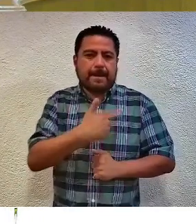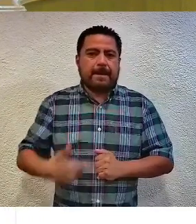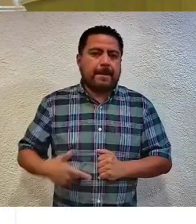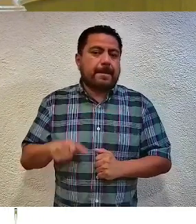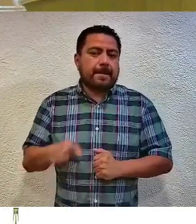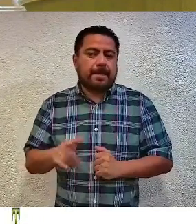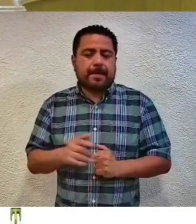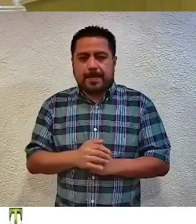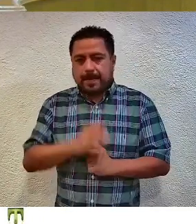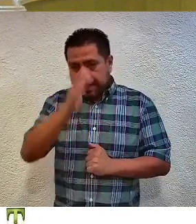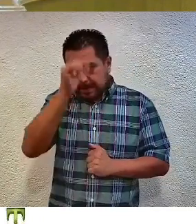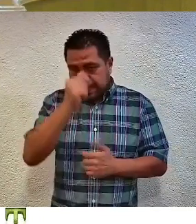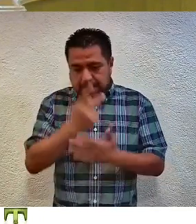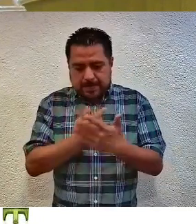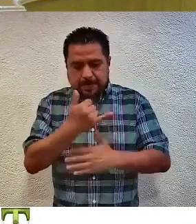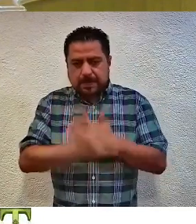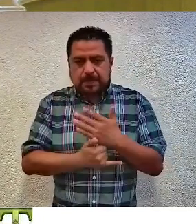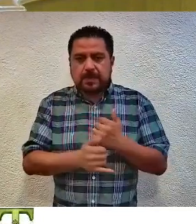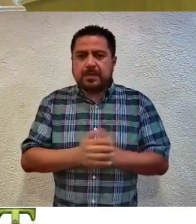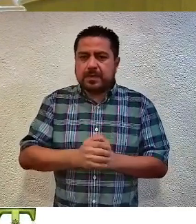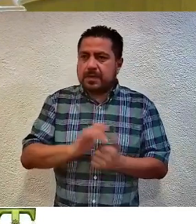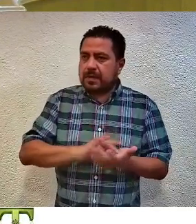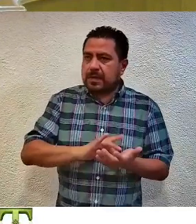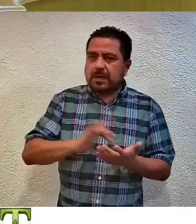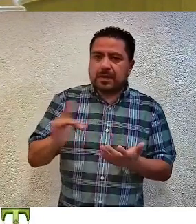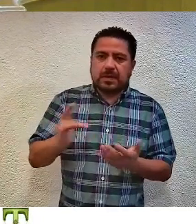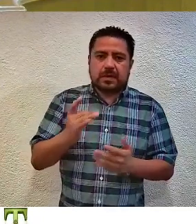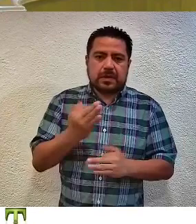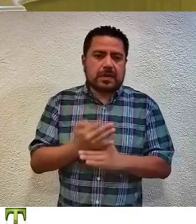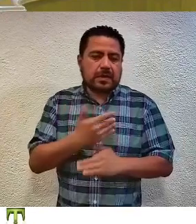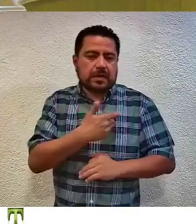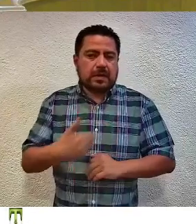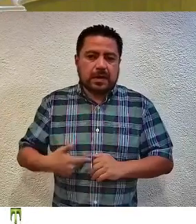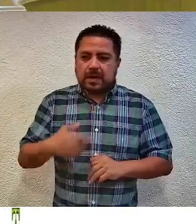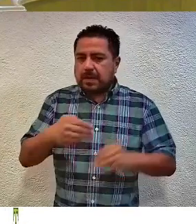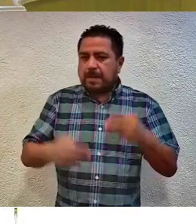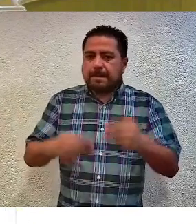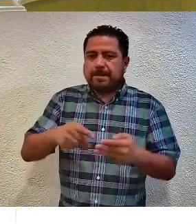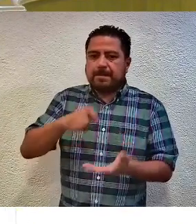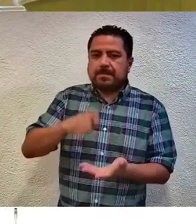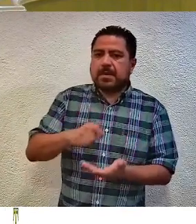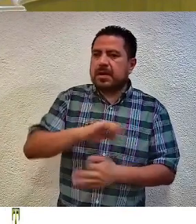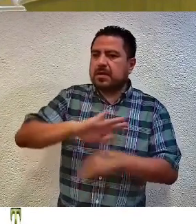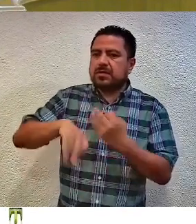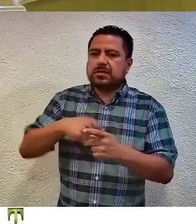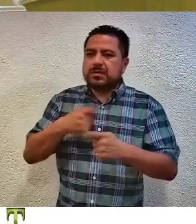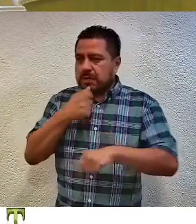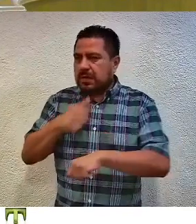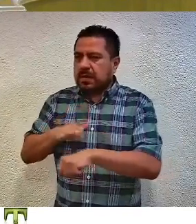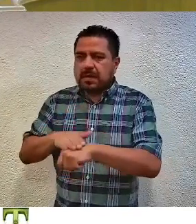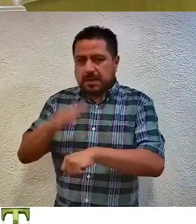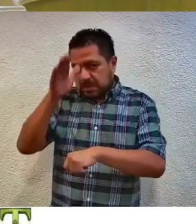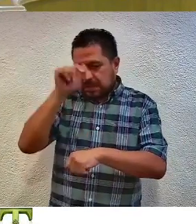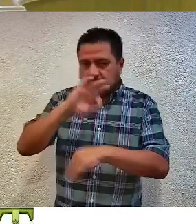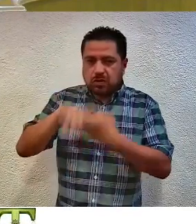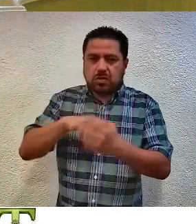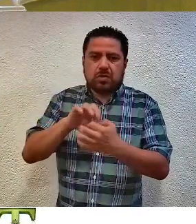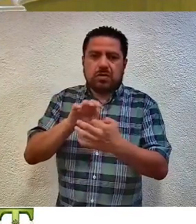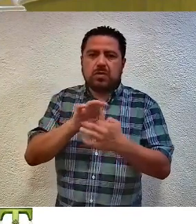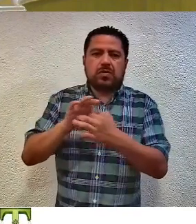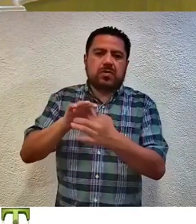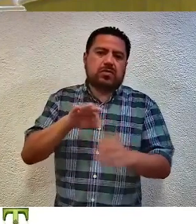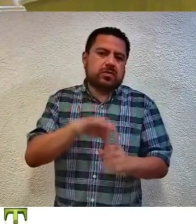Rodríguez Chinol. A favor del proyecto. Gracias, magistrada. Magistrada presidenta, magistradas, magistrados, el proyecto de resolución fue aprobado por unanimidad de votos.